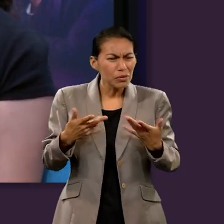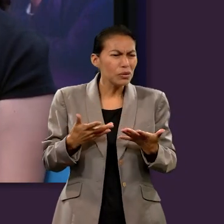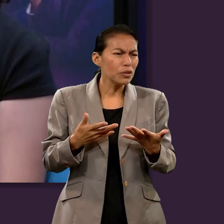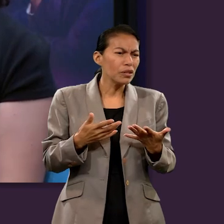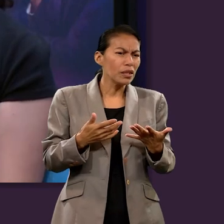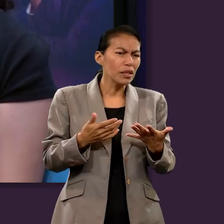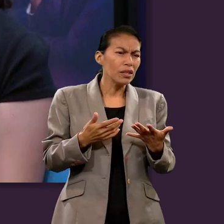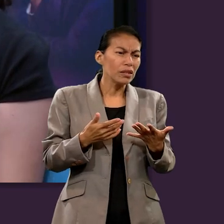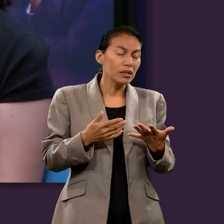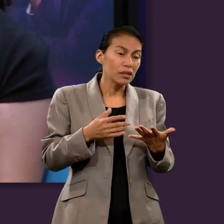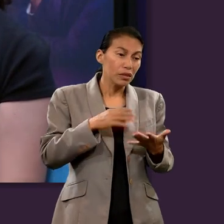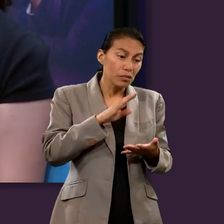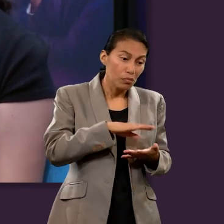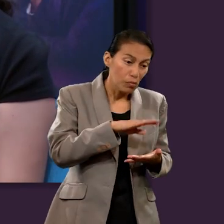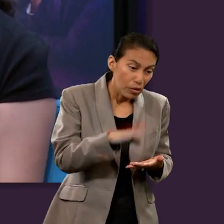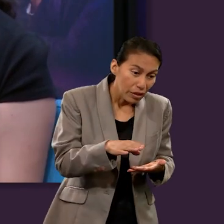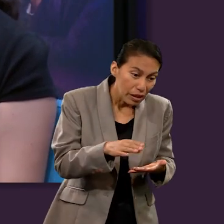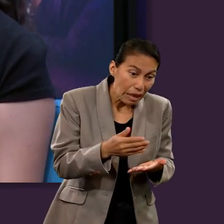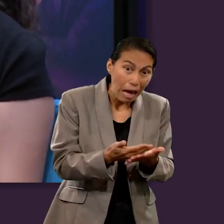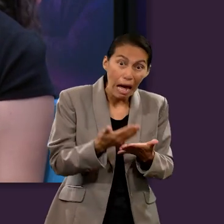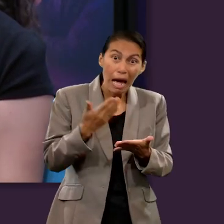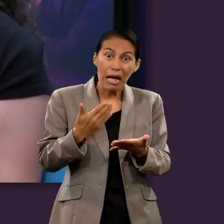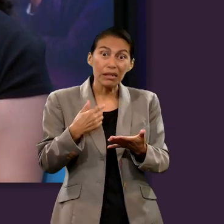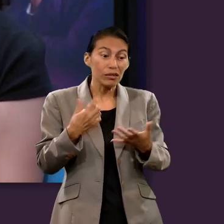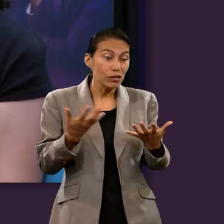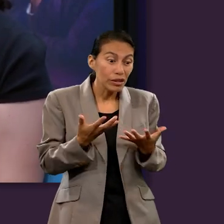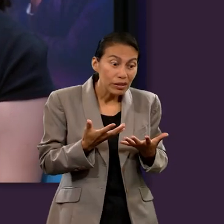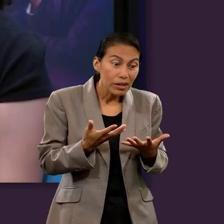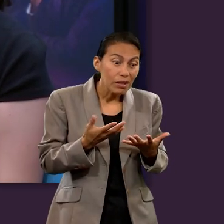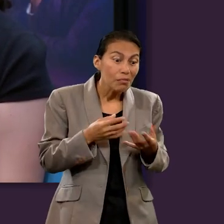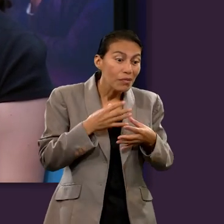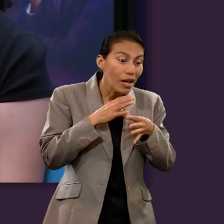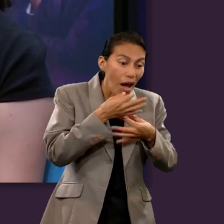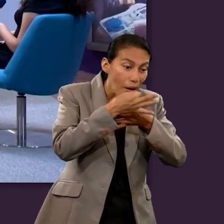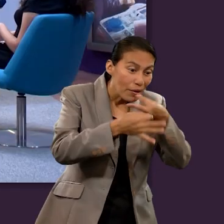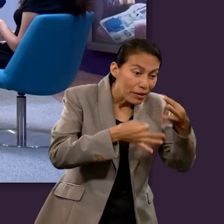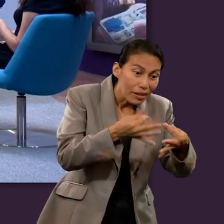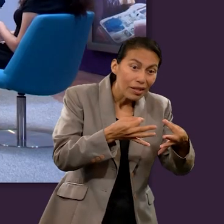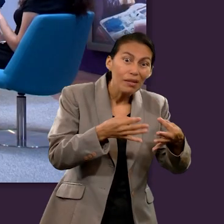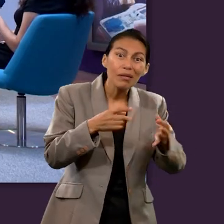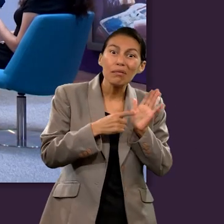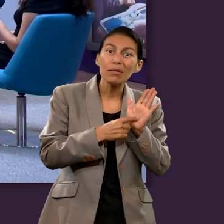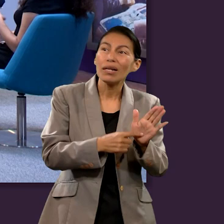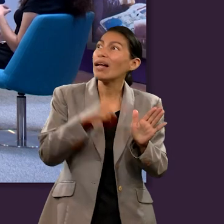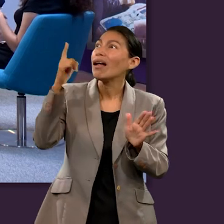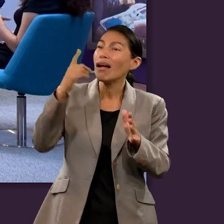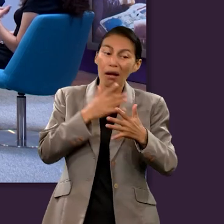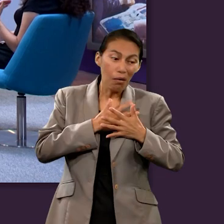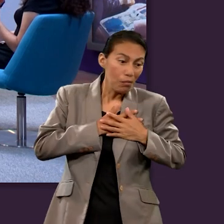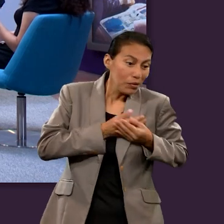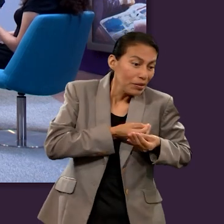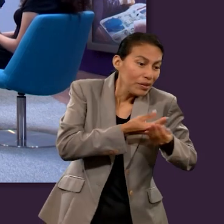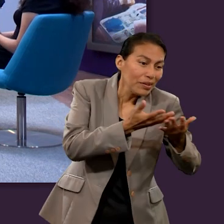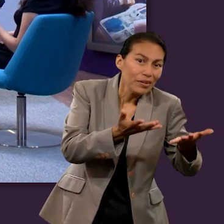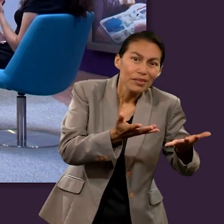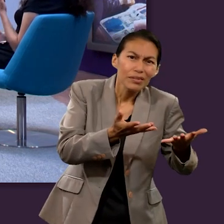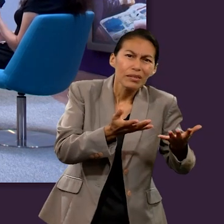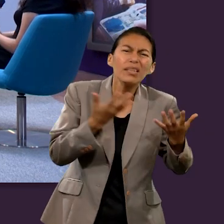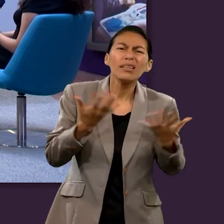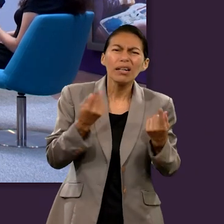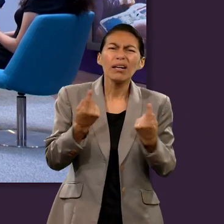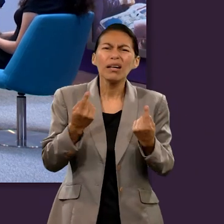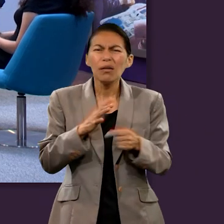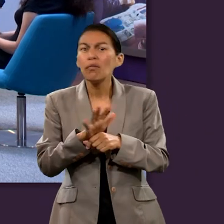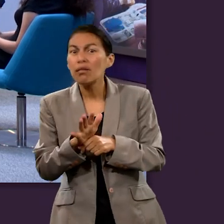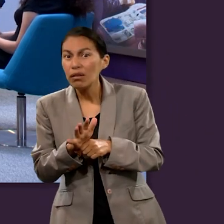que hicimos por esas personas por esas almas que están muriendo que hicimos para compartir las